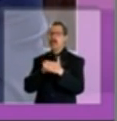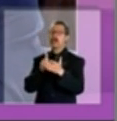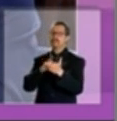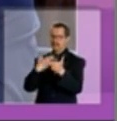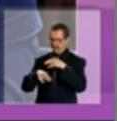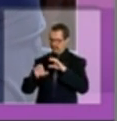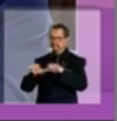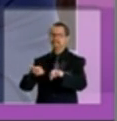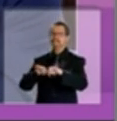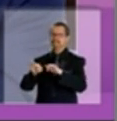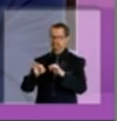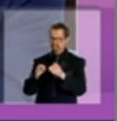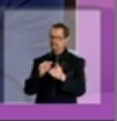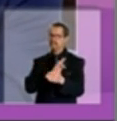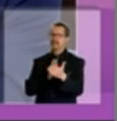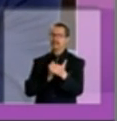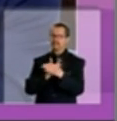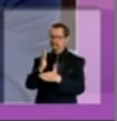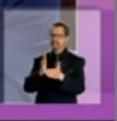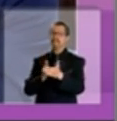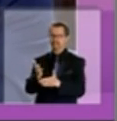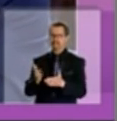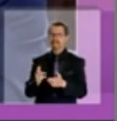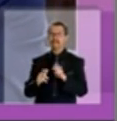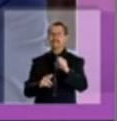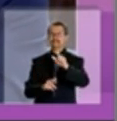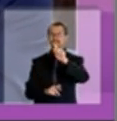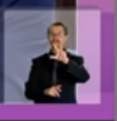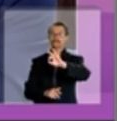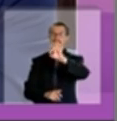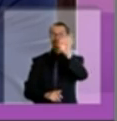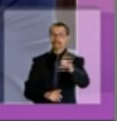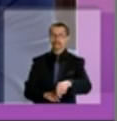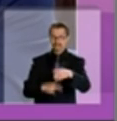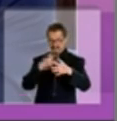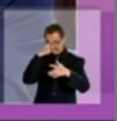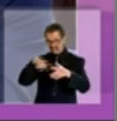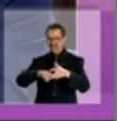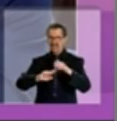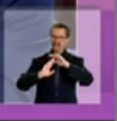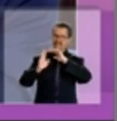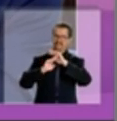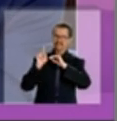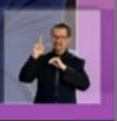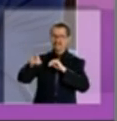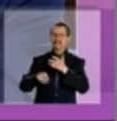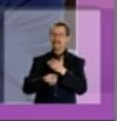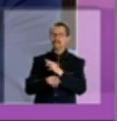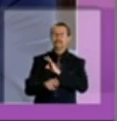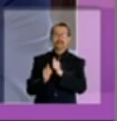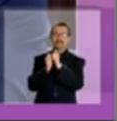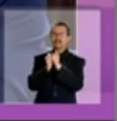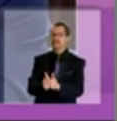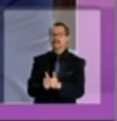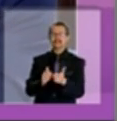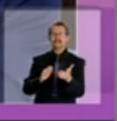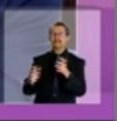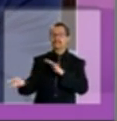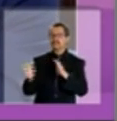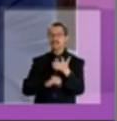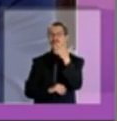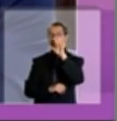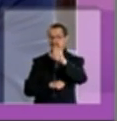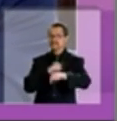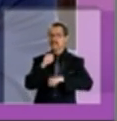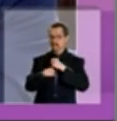preguntas, acortonadas, les pasaron las preguntas, sí, sí. Les decían qué pregunta iban a leer, eso te hace no creer que eran de ellos, exacto, ¿no? Exacto. Entonces digo, no